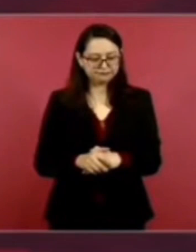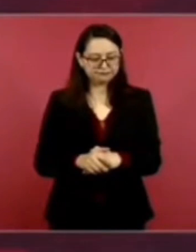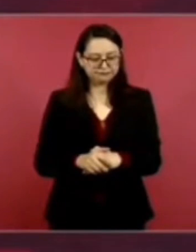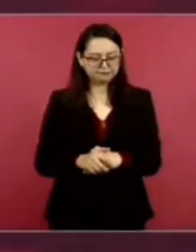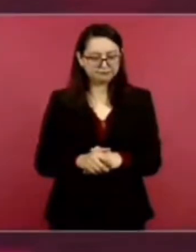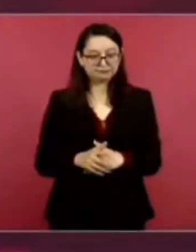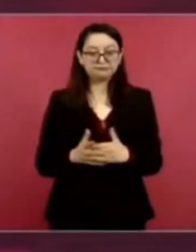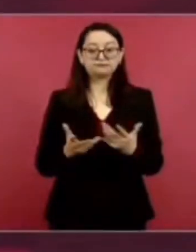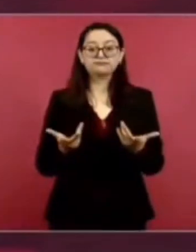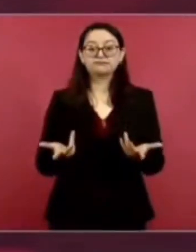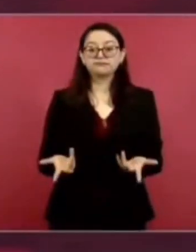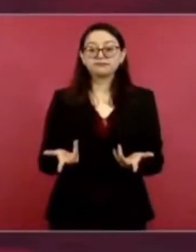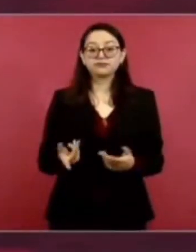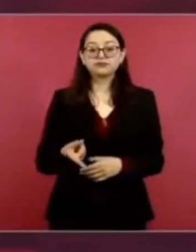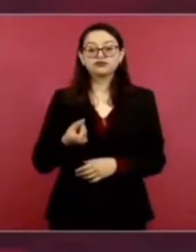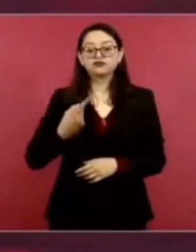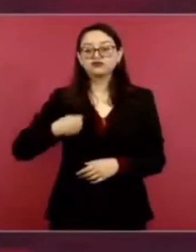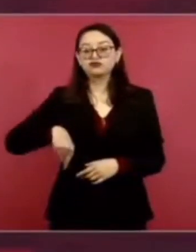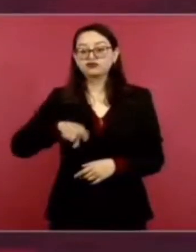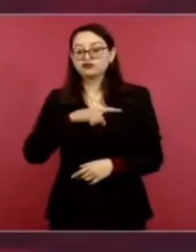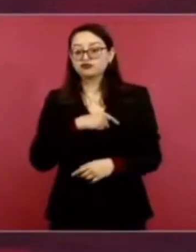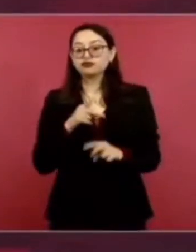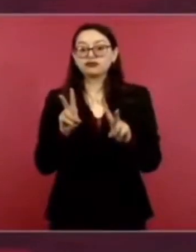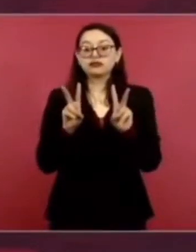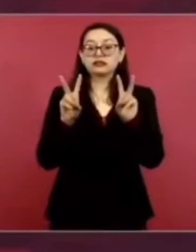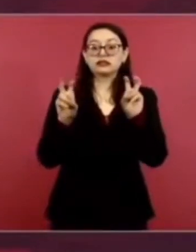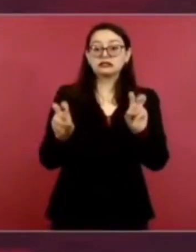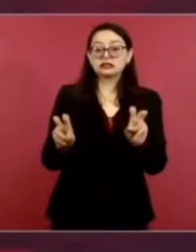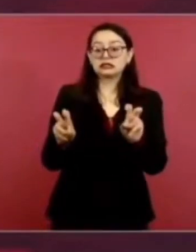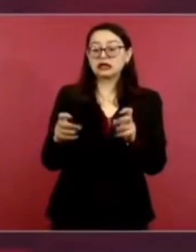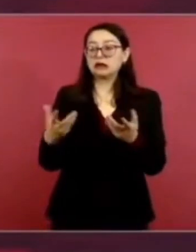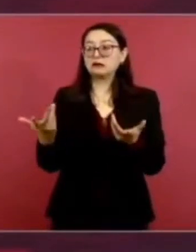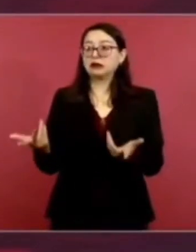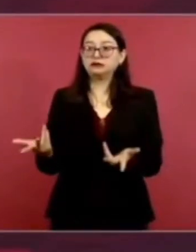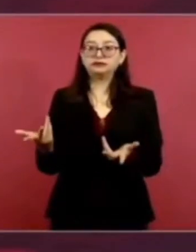de carácter institucional con las